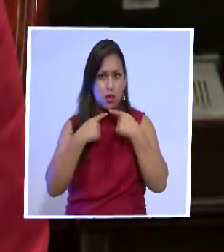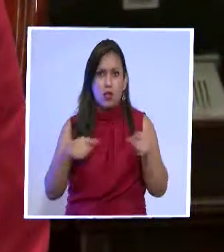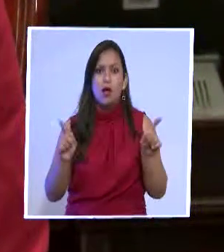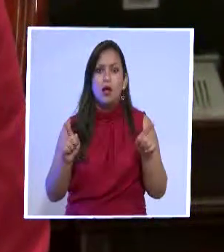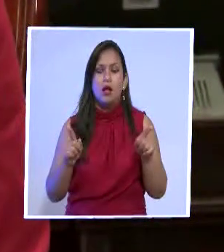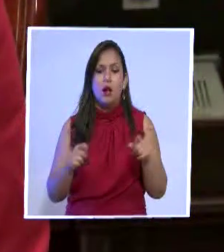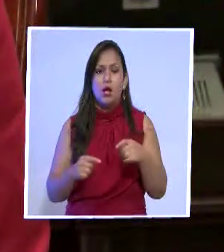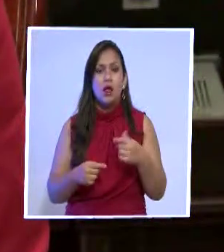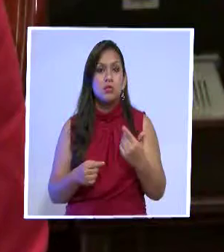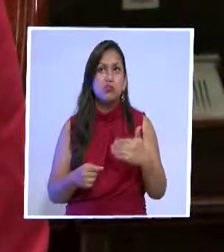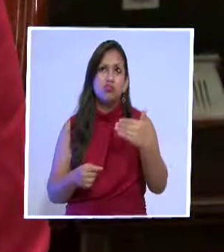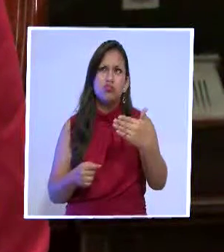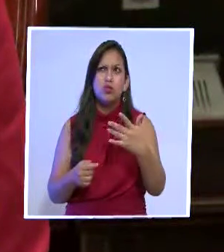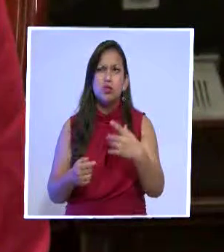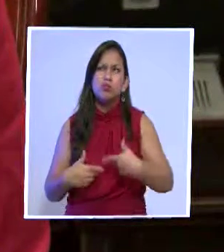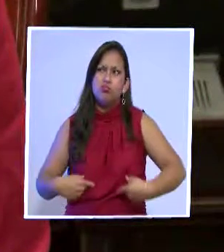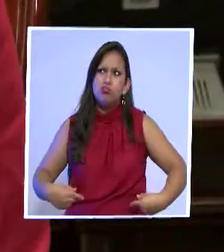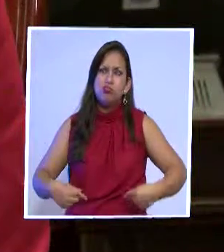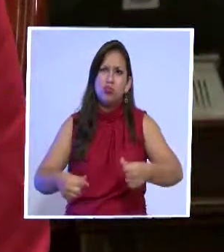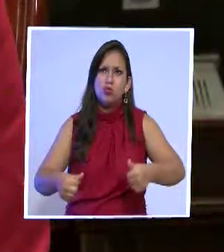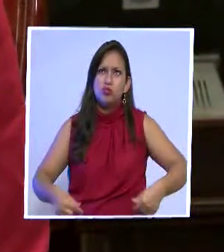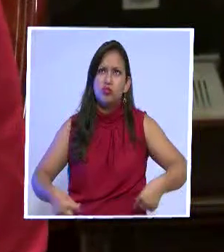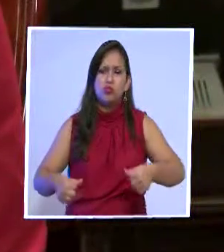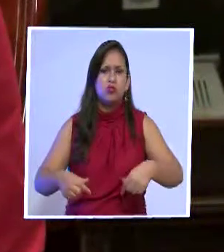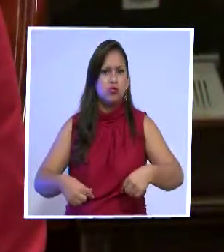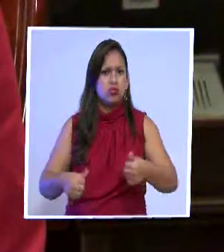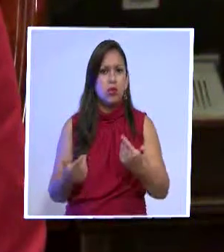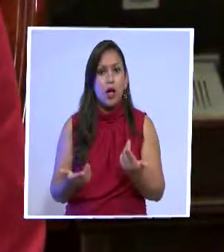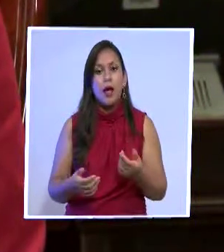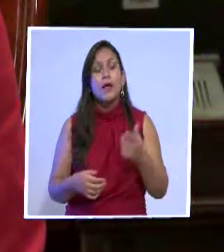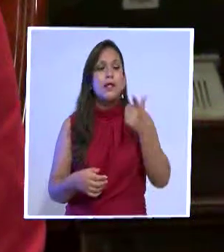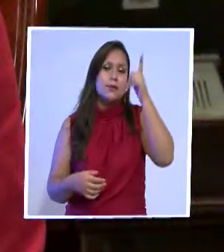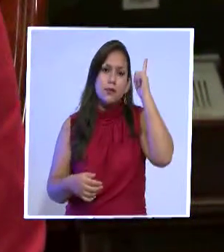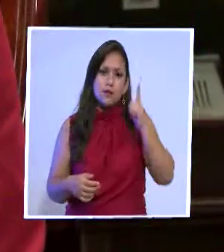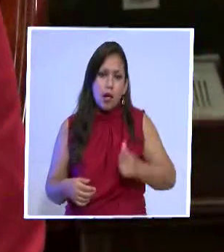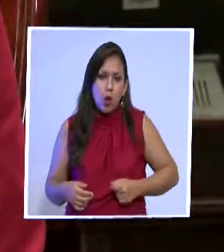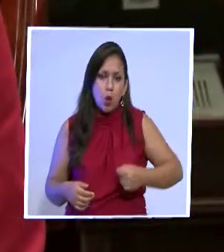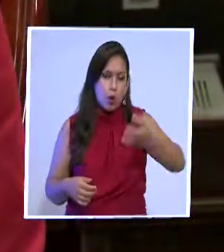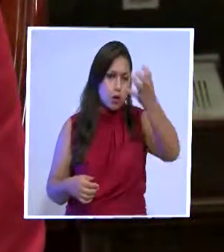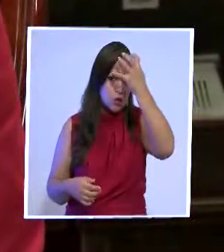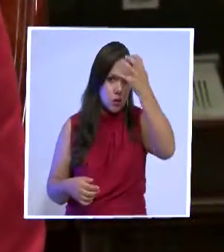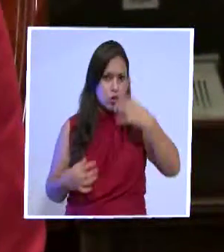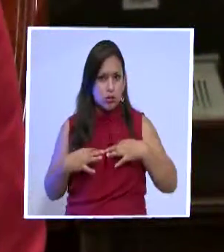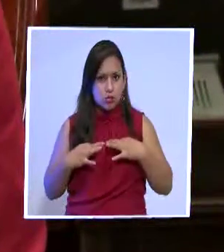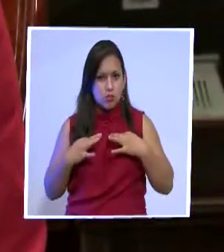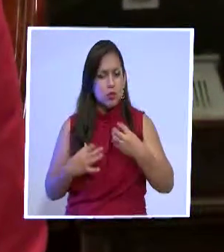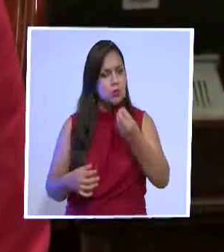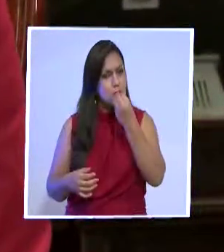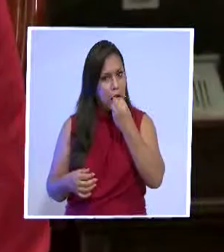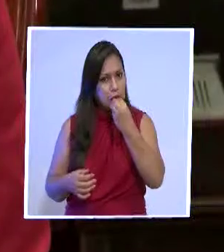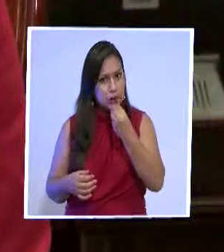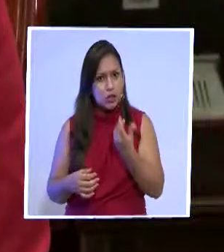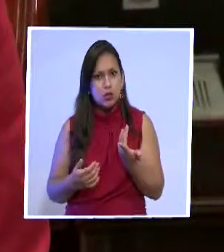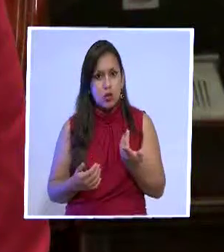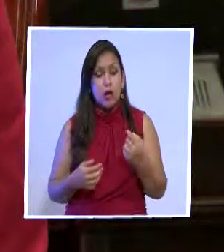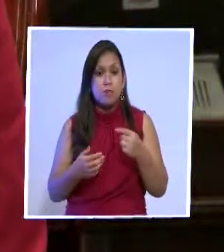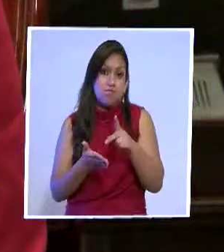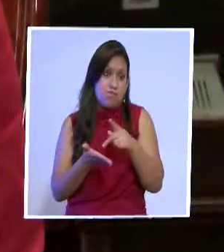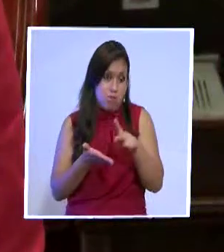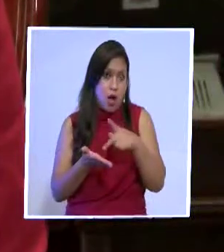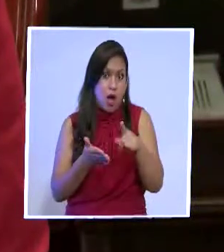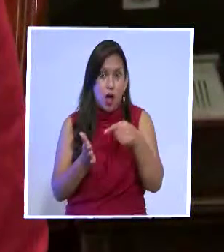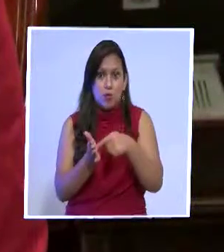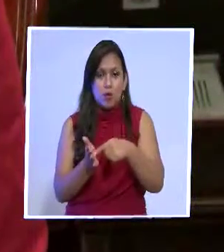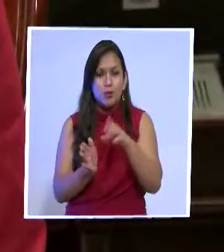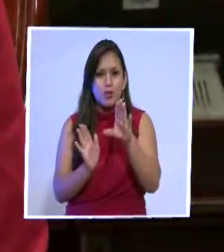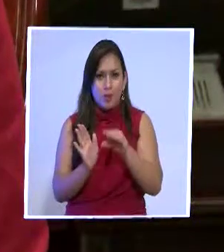proyección de gastos personales con las deducciones de gastos en salud, educación, vivienda, vestimenta y alimentación. Esta es batería de